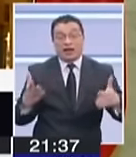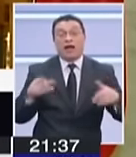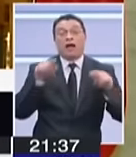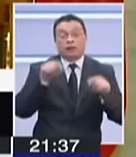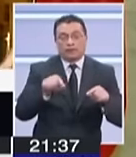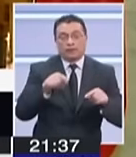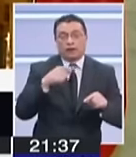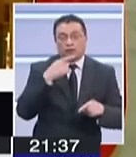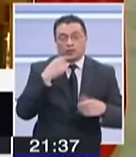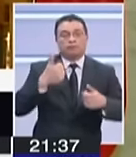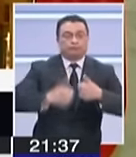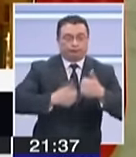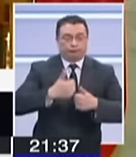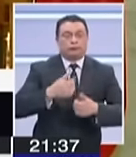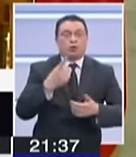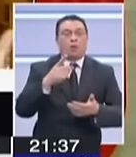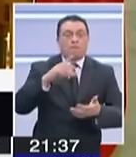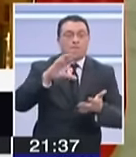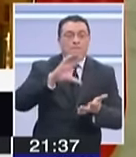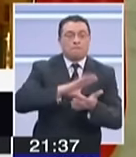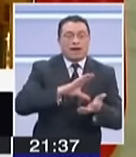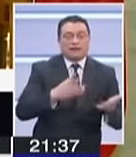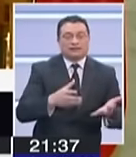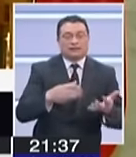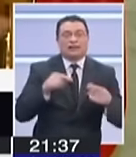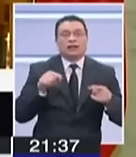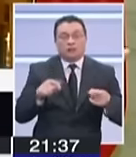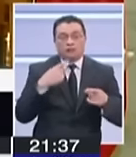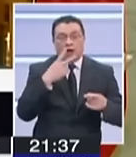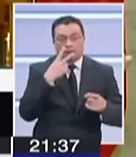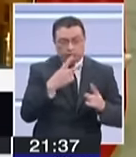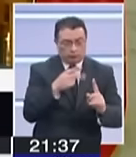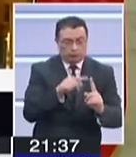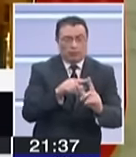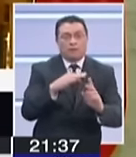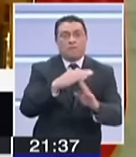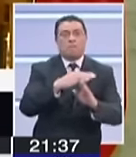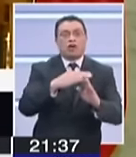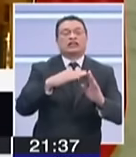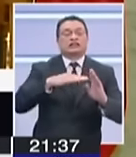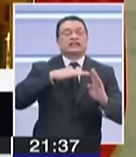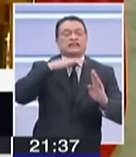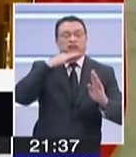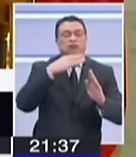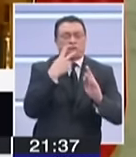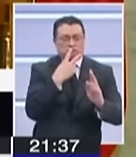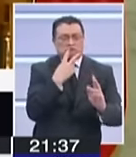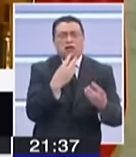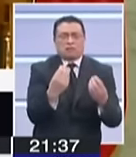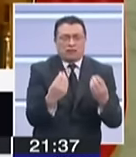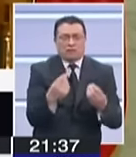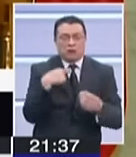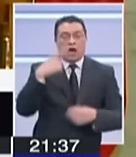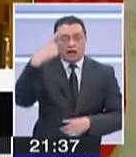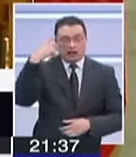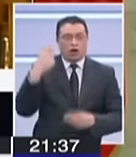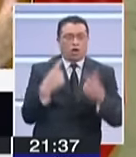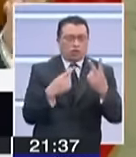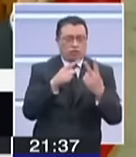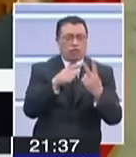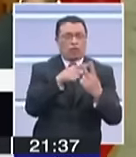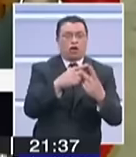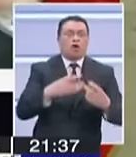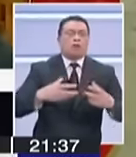cierto?, a competir por la presidencia de la República. Entonces, yo miro el vaso medio lleno, definitivamente, en este caso, porque creo que tenemos dos